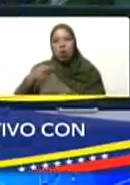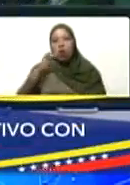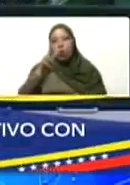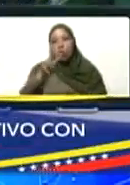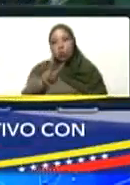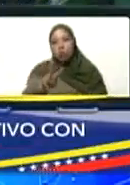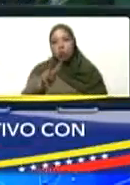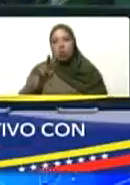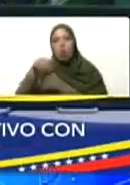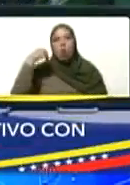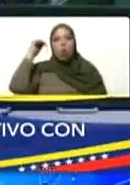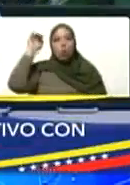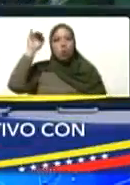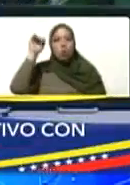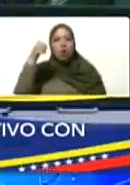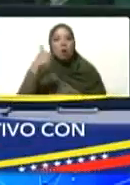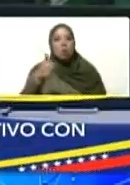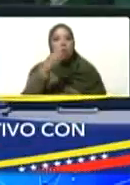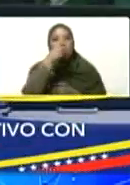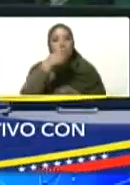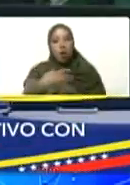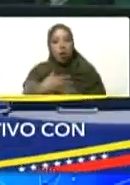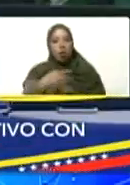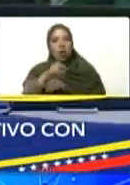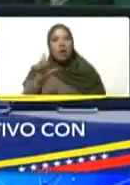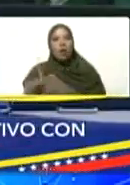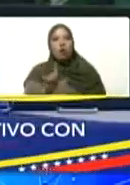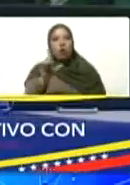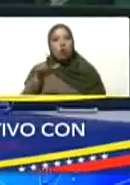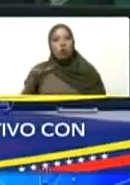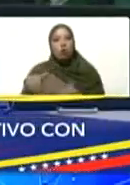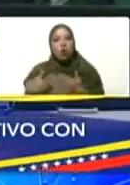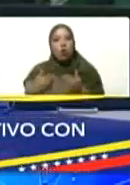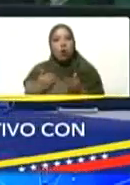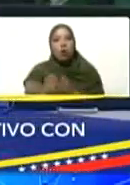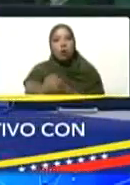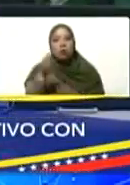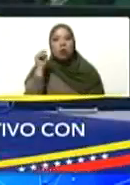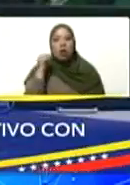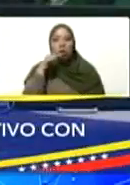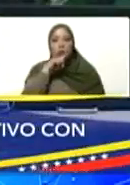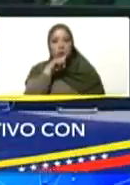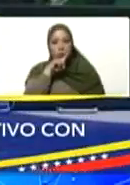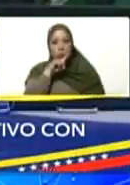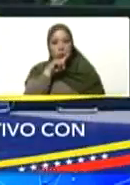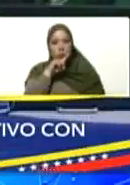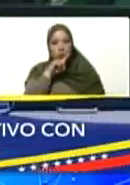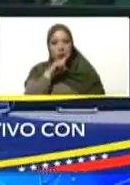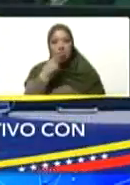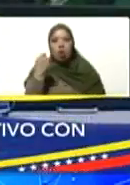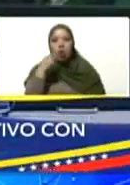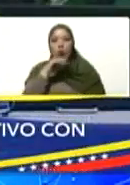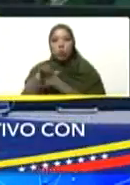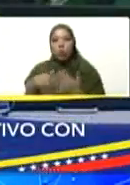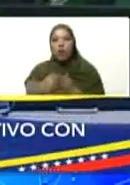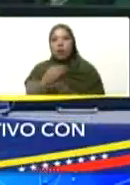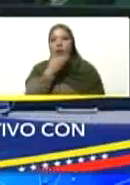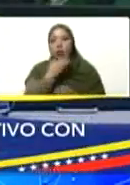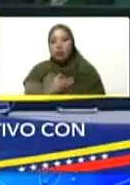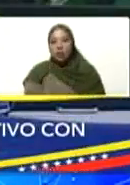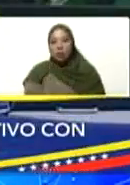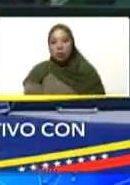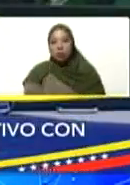trimestres, bonita, buena, buena. La proyección del año 2023,